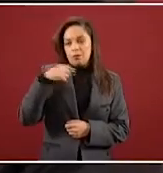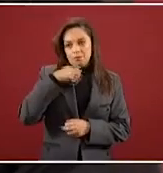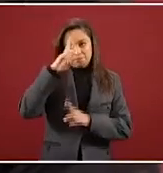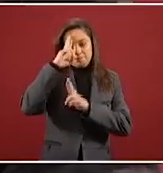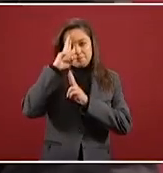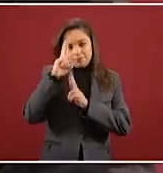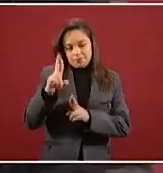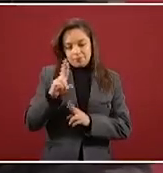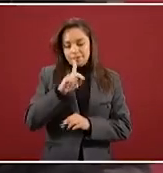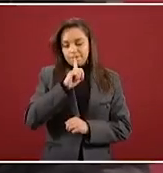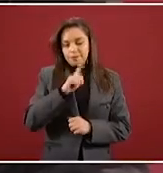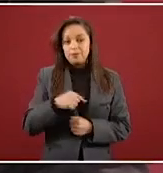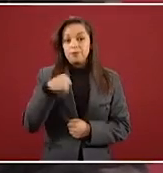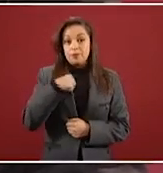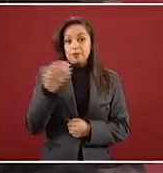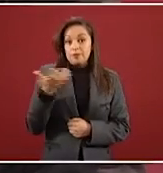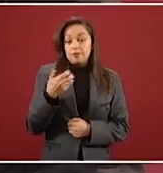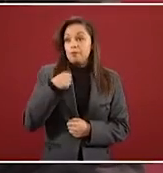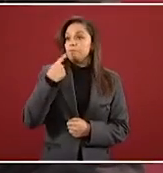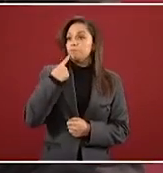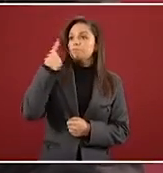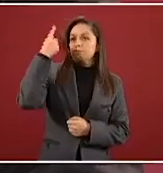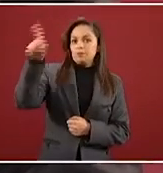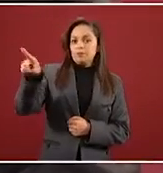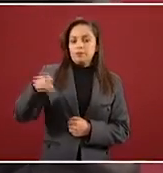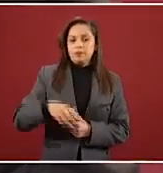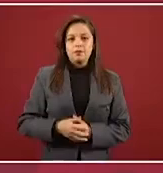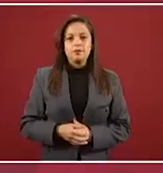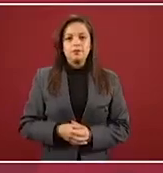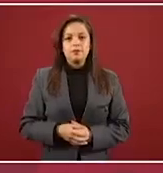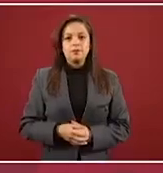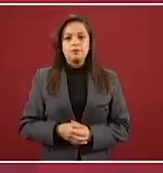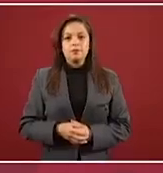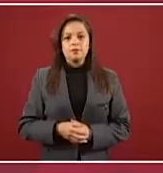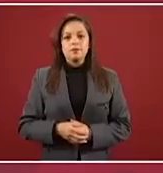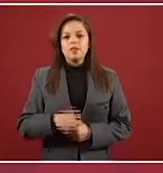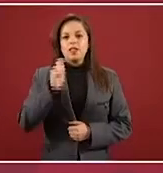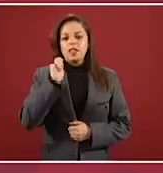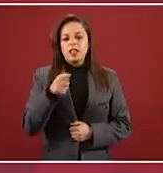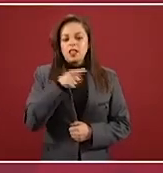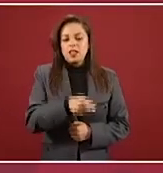hice la denuncia de lo que significaba el FOBAPROA